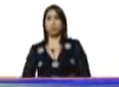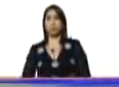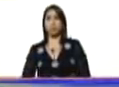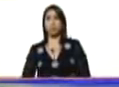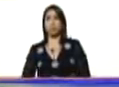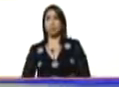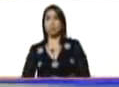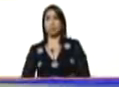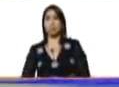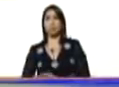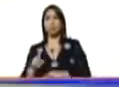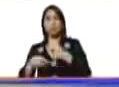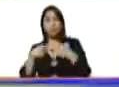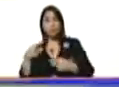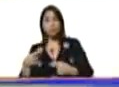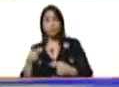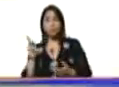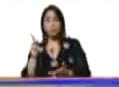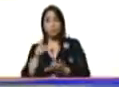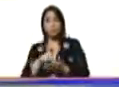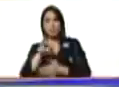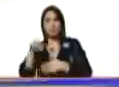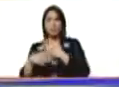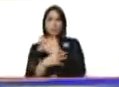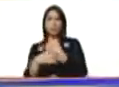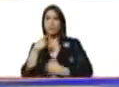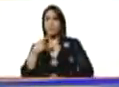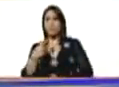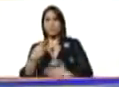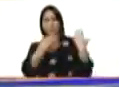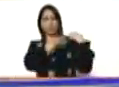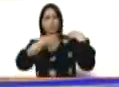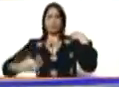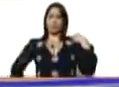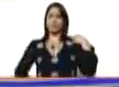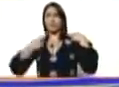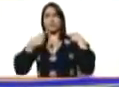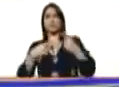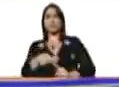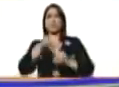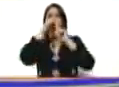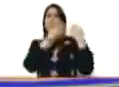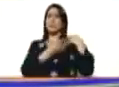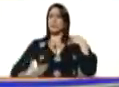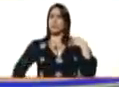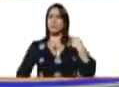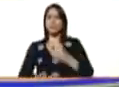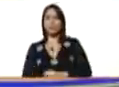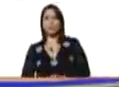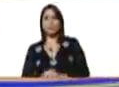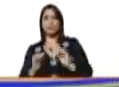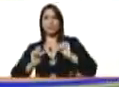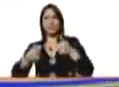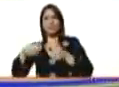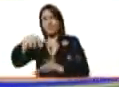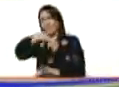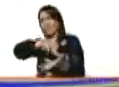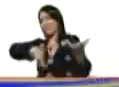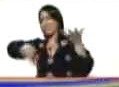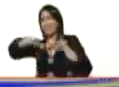Y después llegó el Guaidó y dijo que él era el presidente, porque él lo había elegido presidente. Y empezó todo este